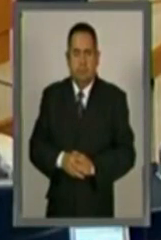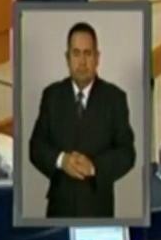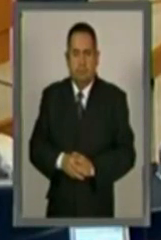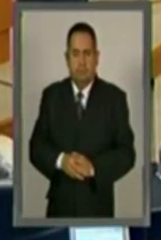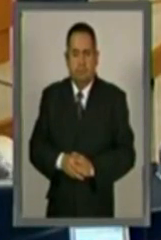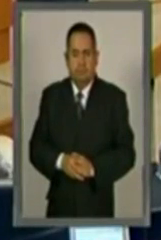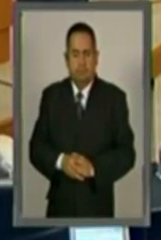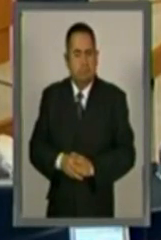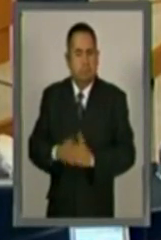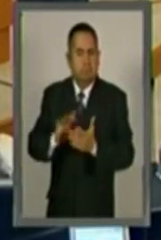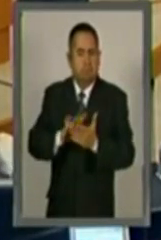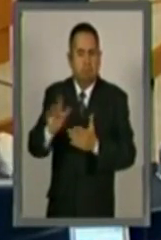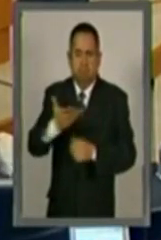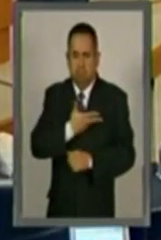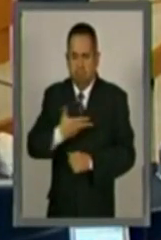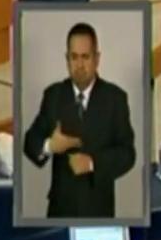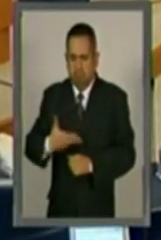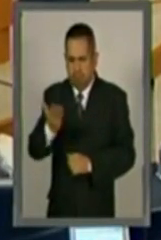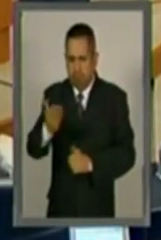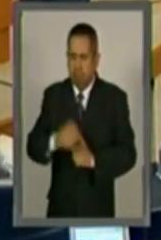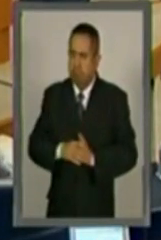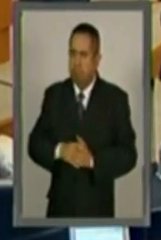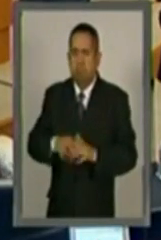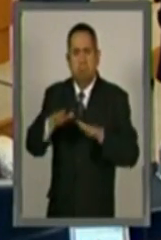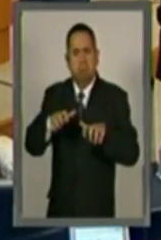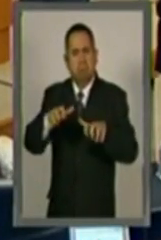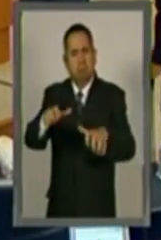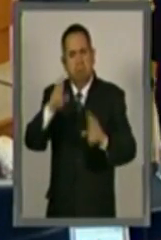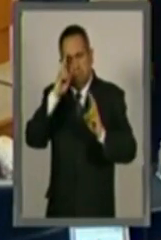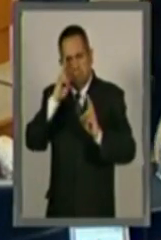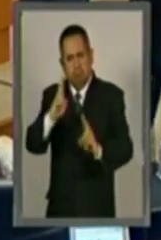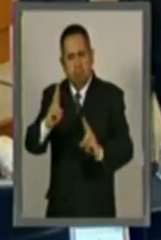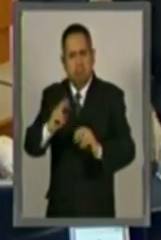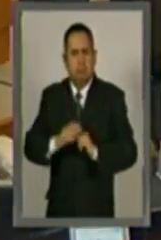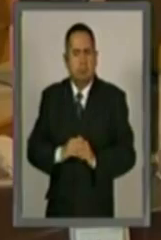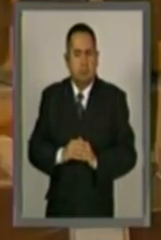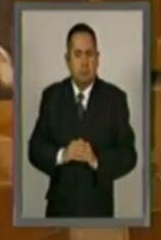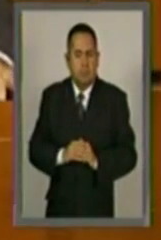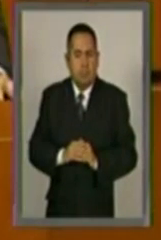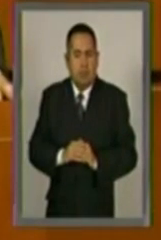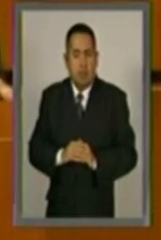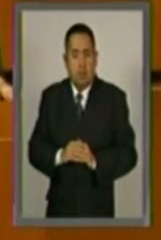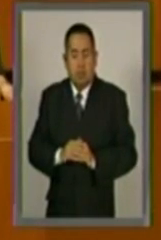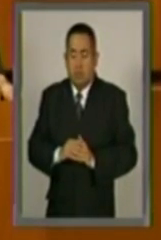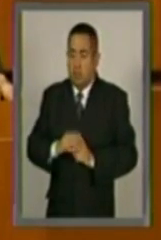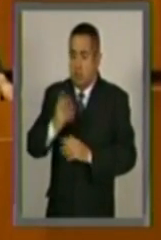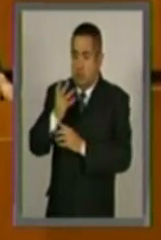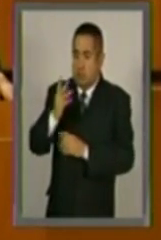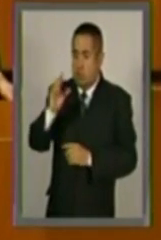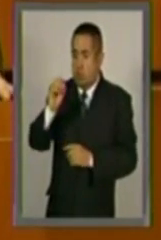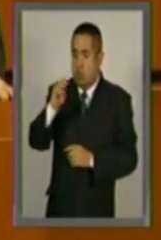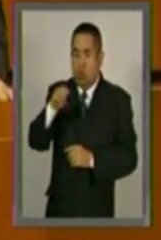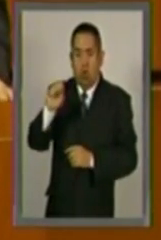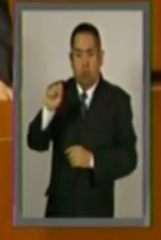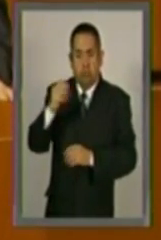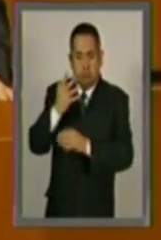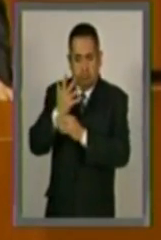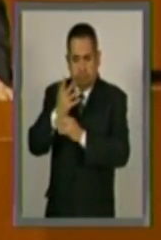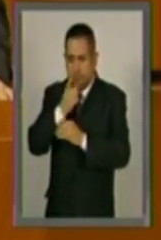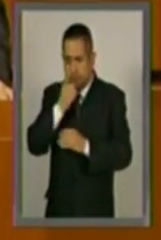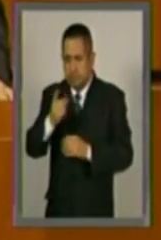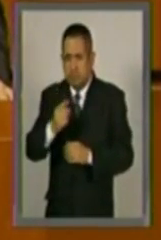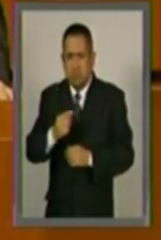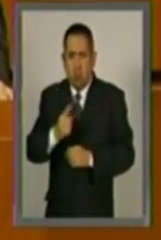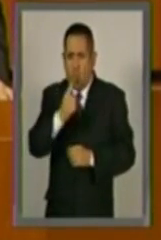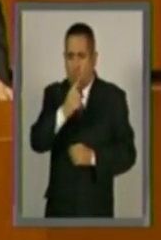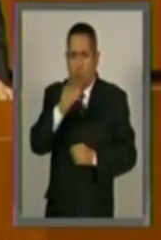gracias presidente honorable asamblea de acuerdo a la organización mundial de la salud casi un